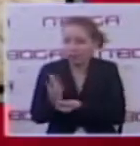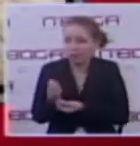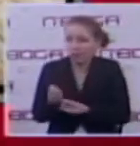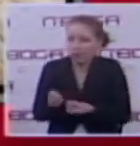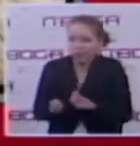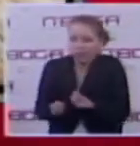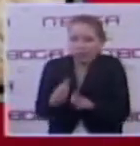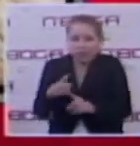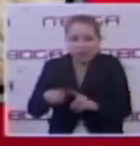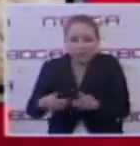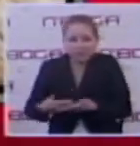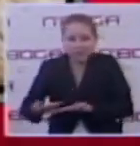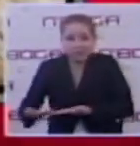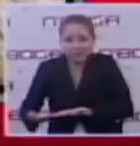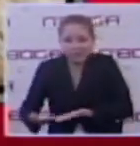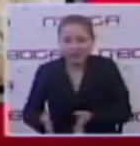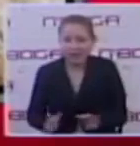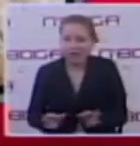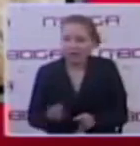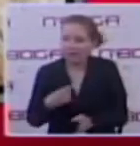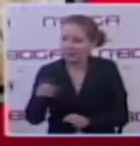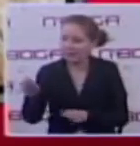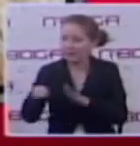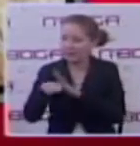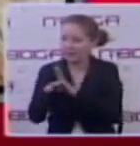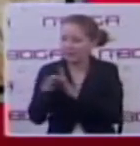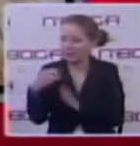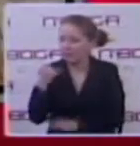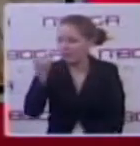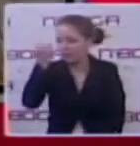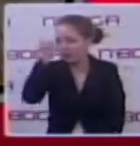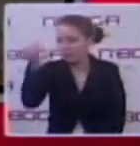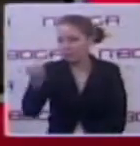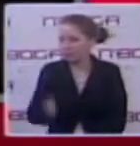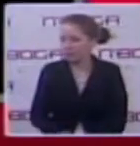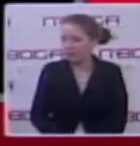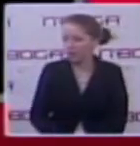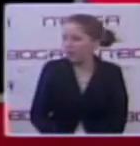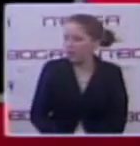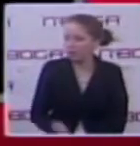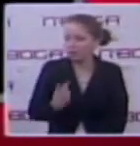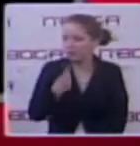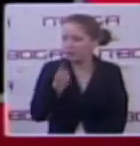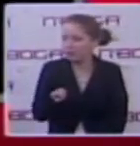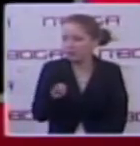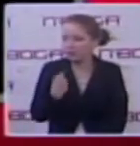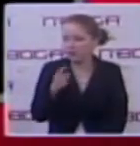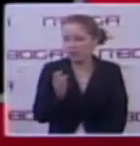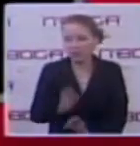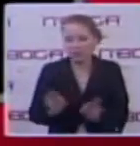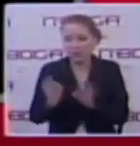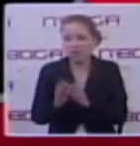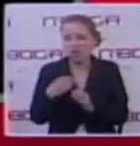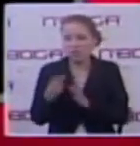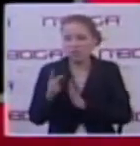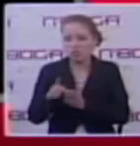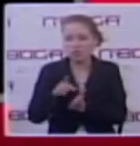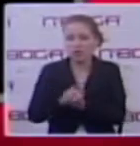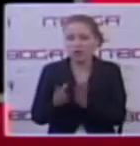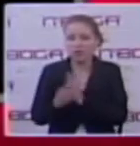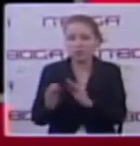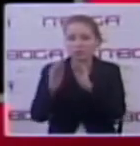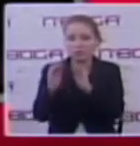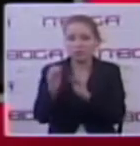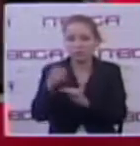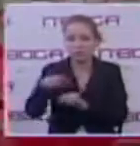documento. Entonces, justamente fue en un banco que nació esta idea. Yo dije, necesito formar un programa de capacitación que